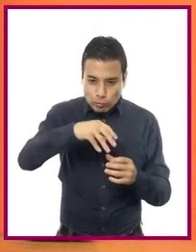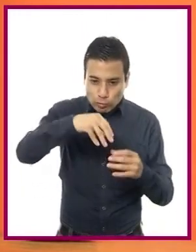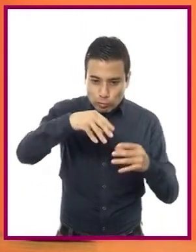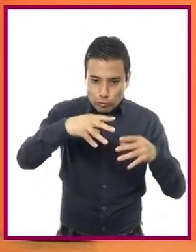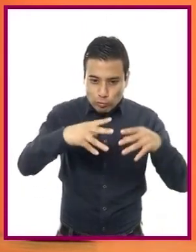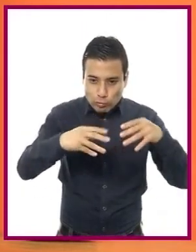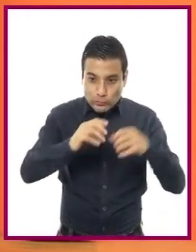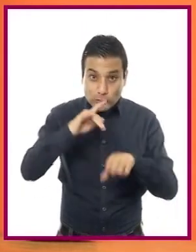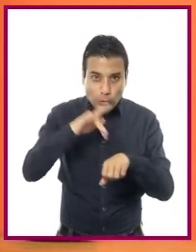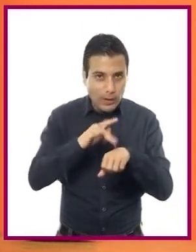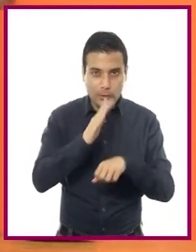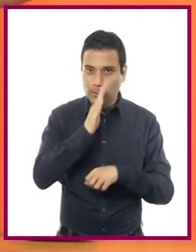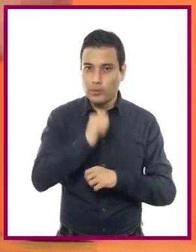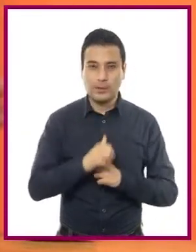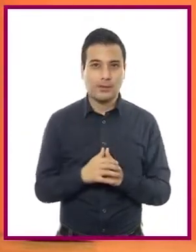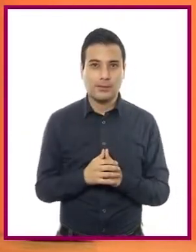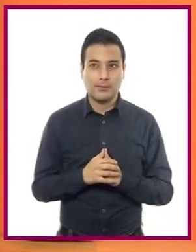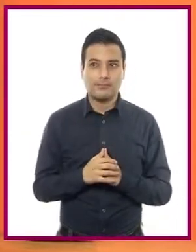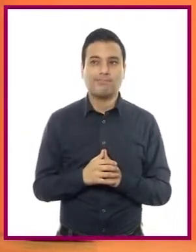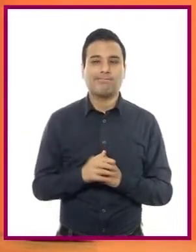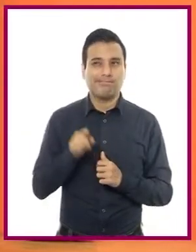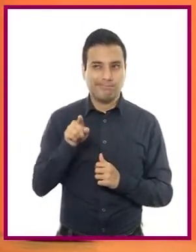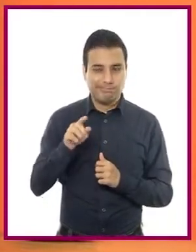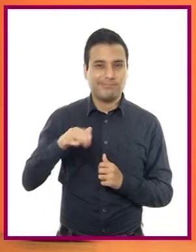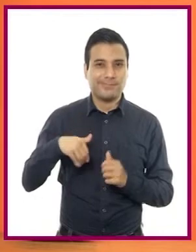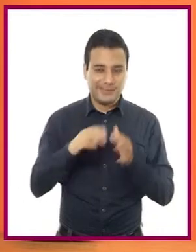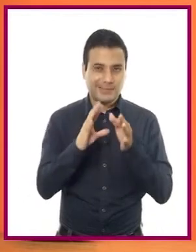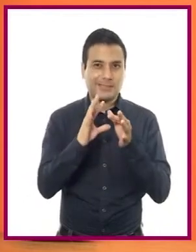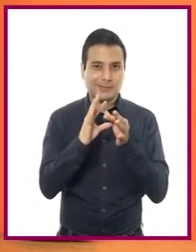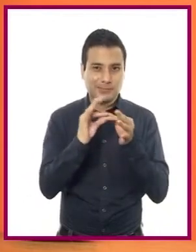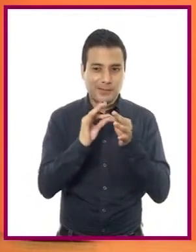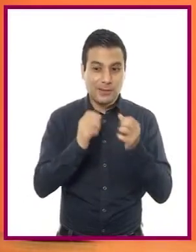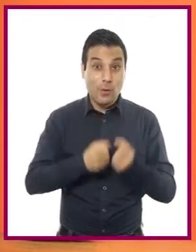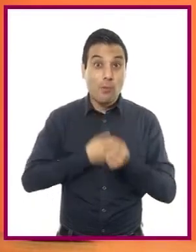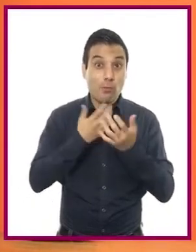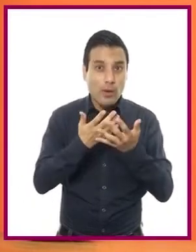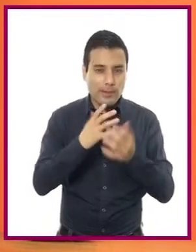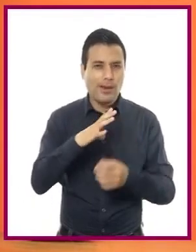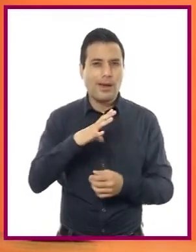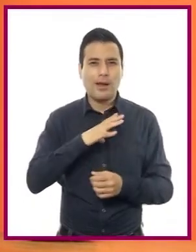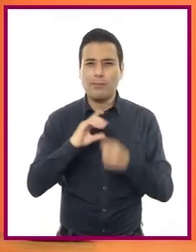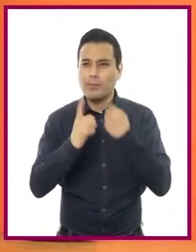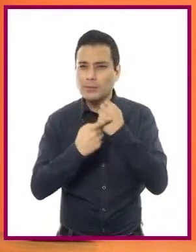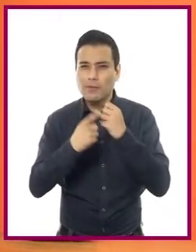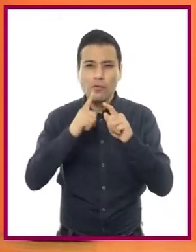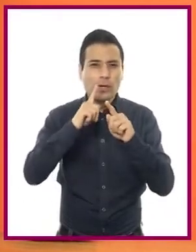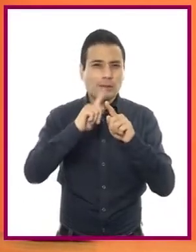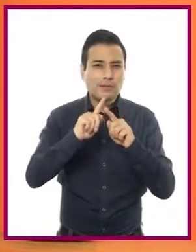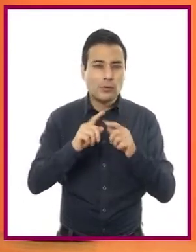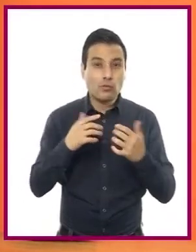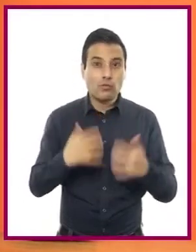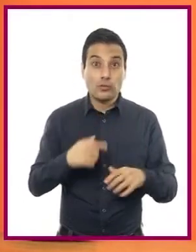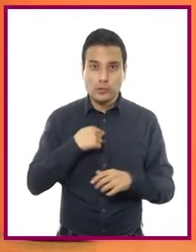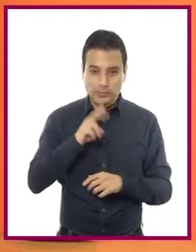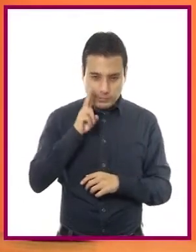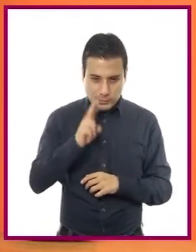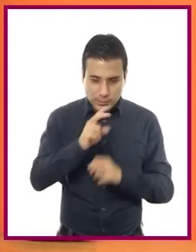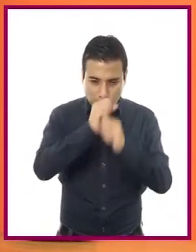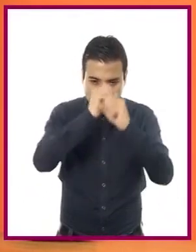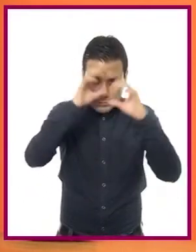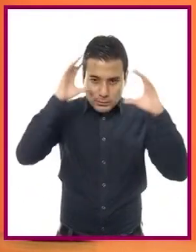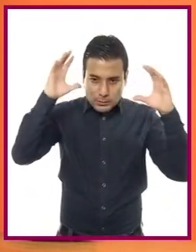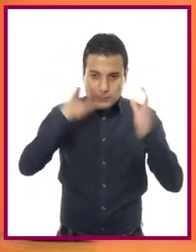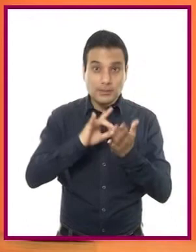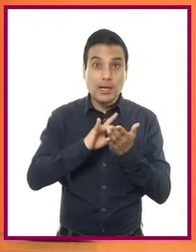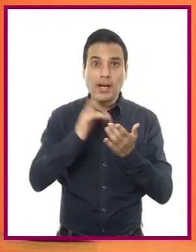les puede tocar. Como usted lo mencionó, el poema está lleno de imágenes que aparecen en nuestra mente gracias a las